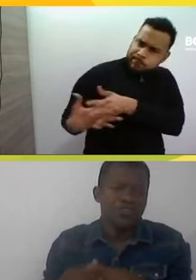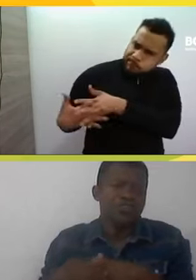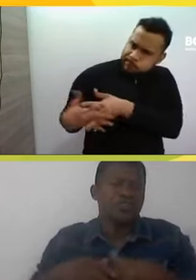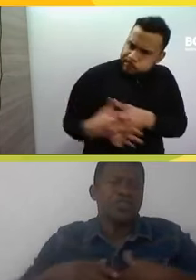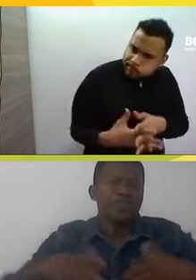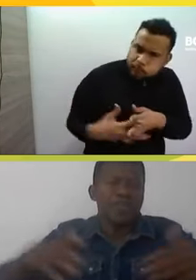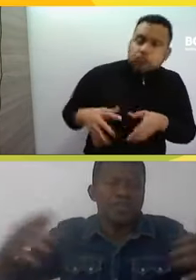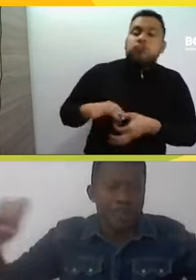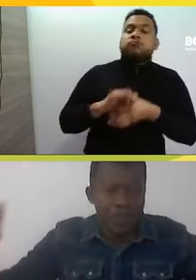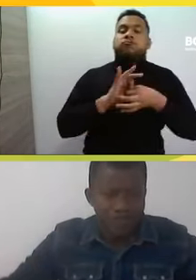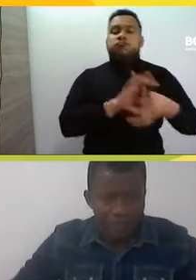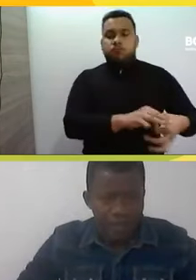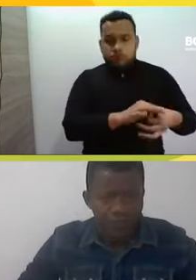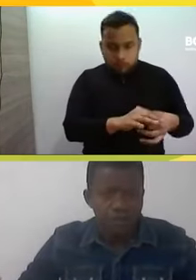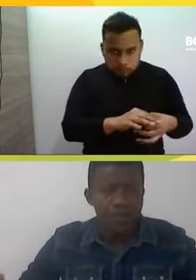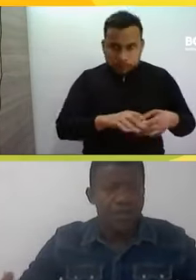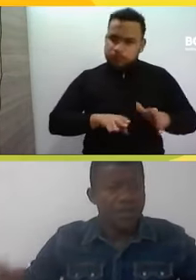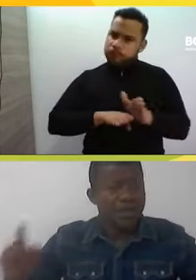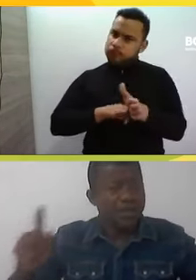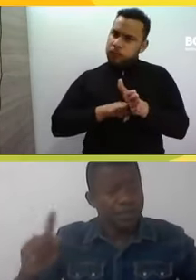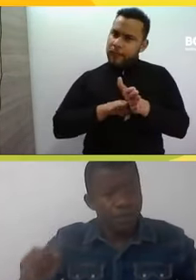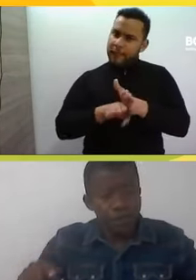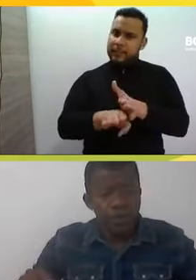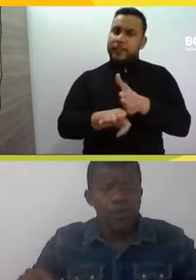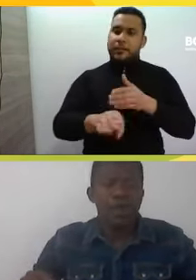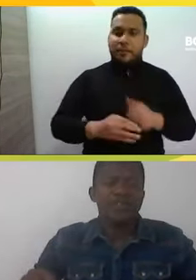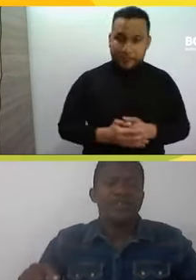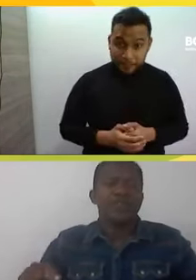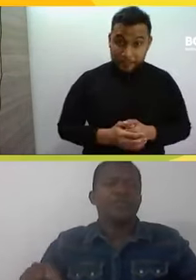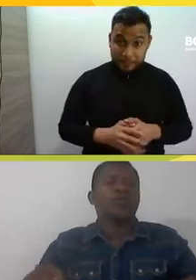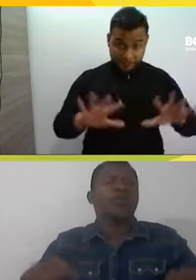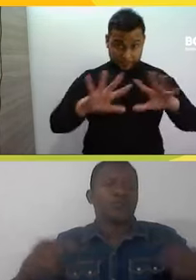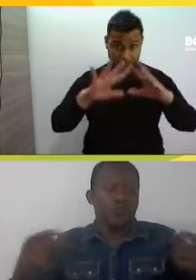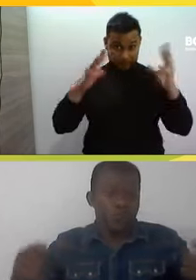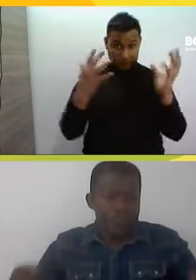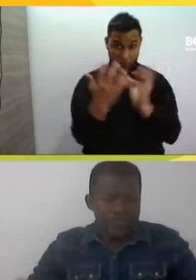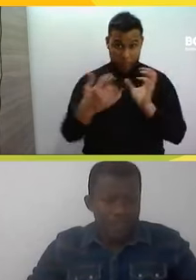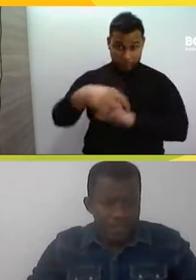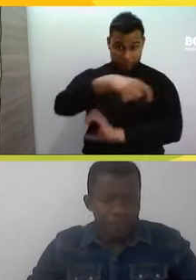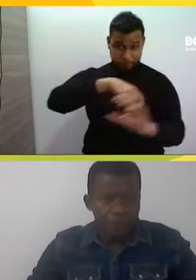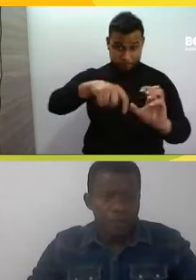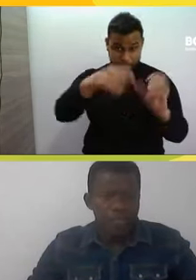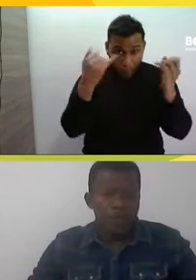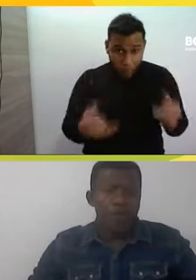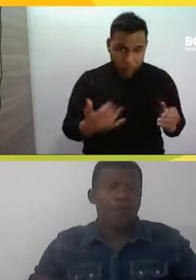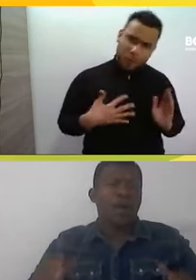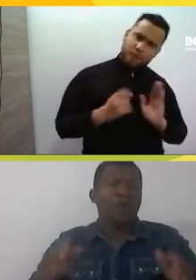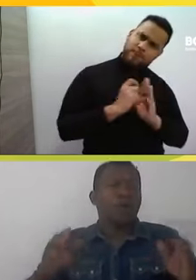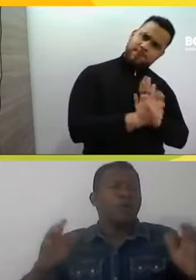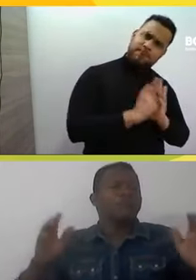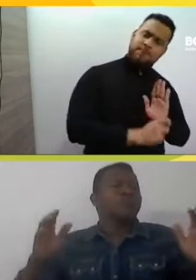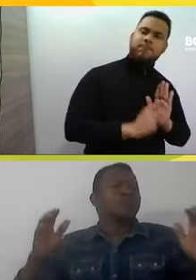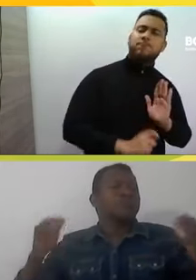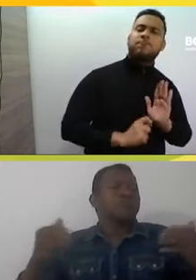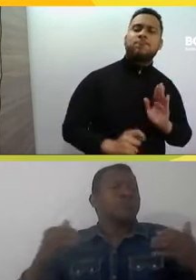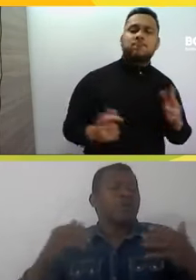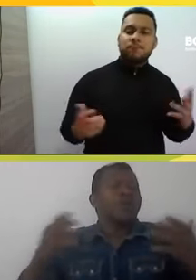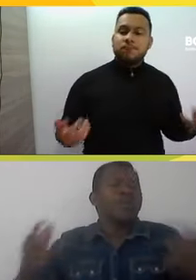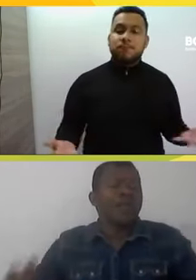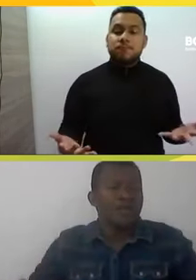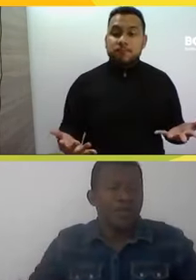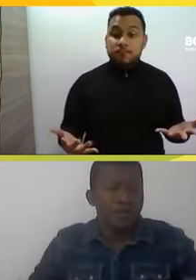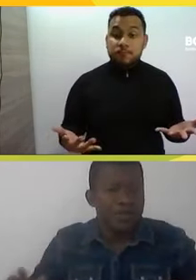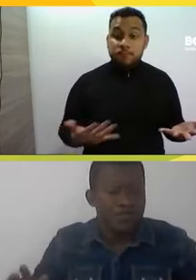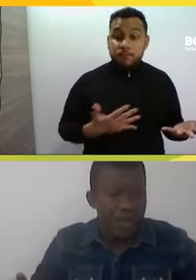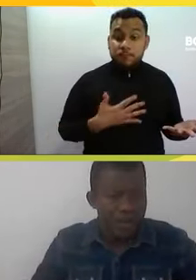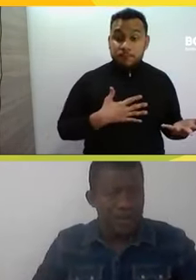y sencillamente avanzamos. En el mundo globalizado, cuando yo escribo, lo hago con una